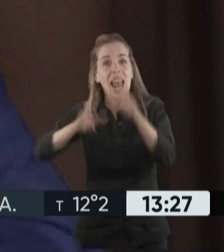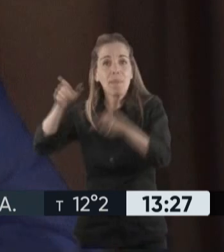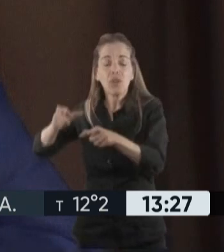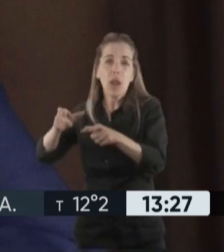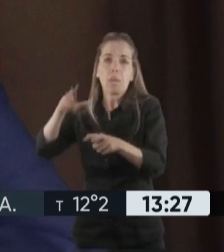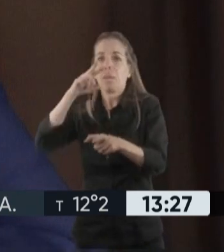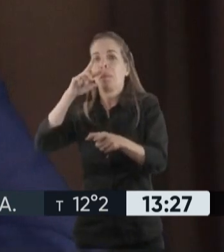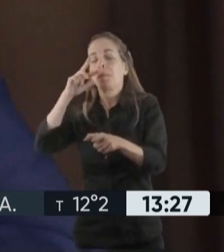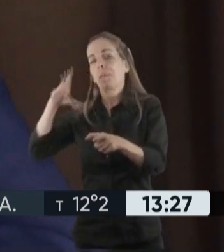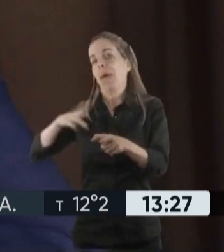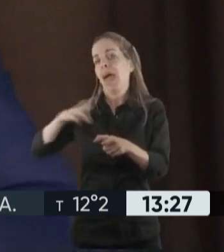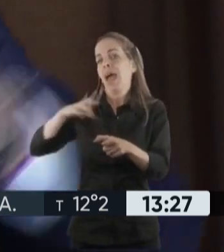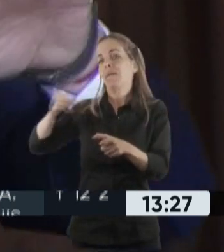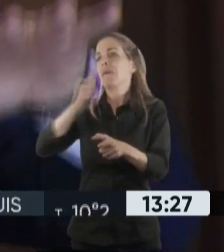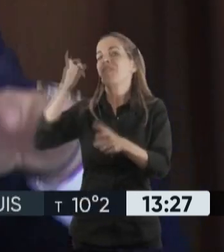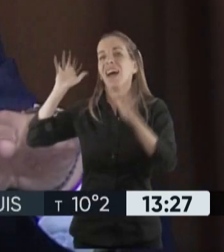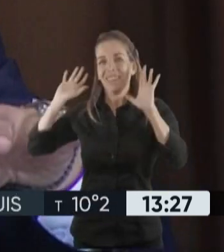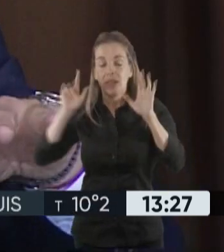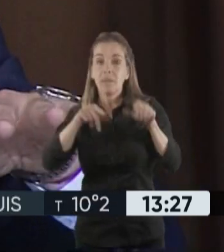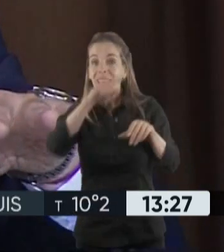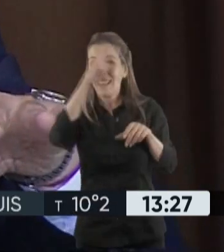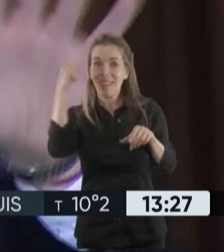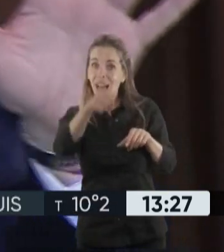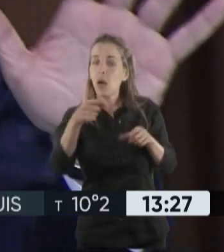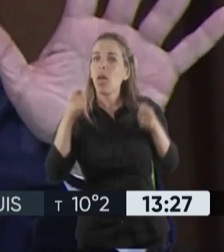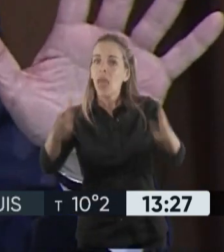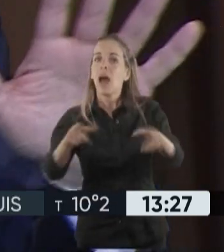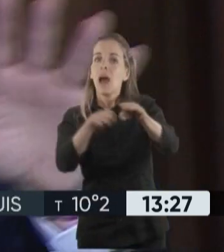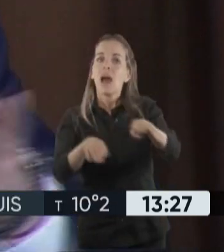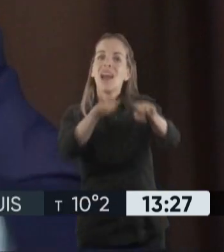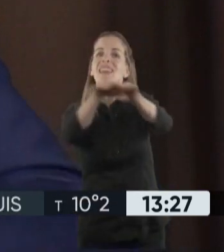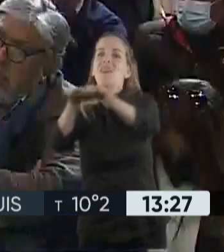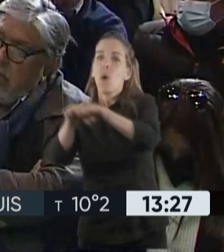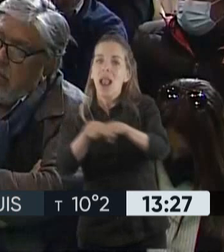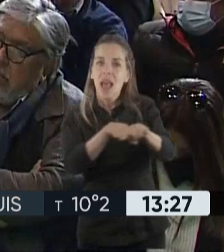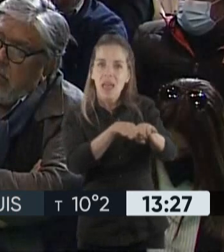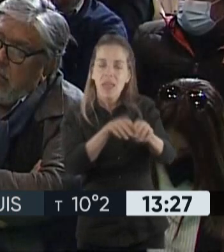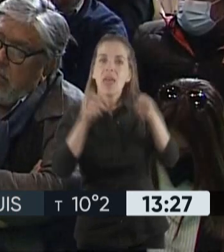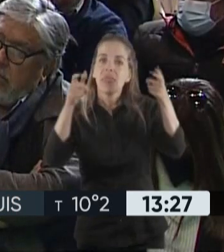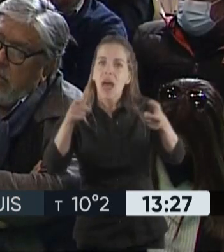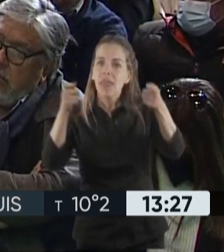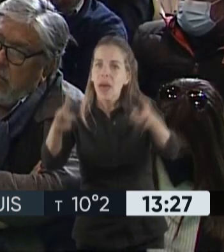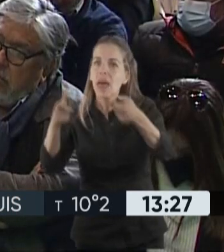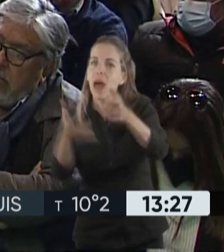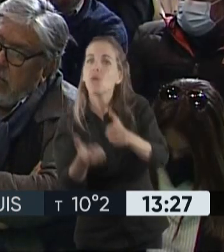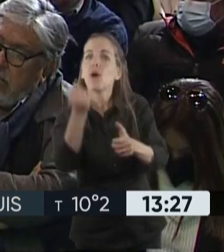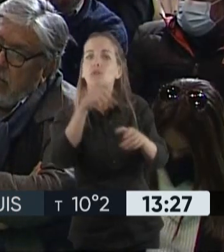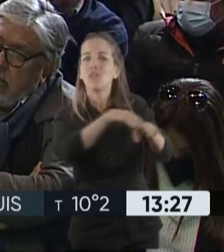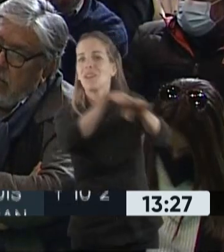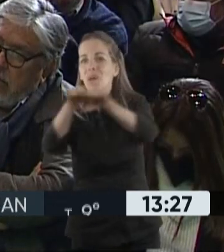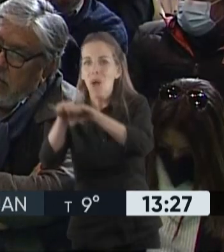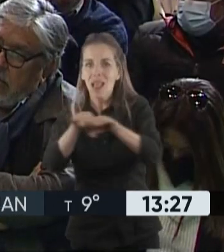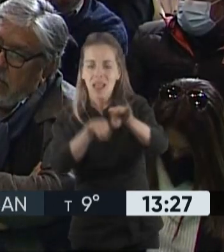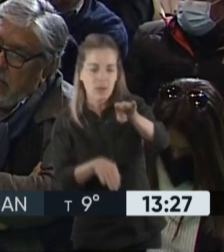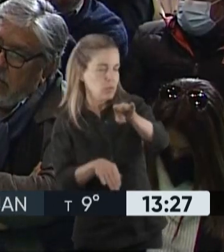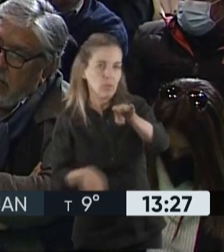fácil. Para eso está el Estado, para igualar y dar las mismas condiciones. Y le dije en aquel